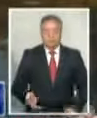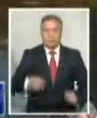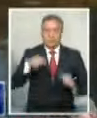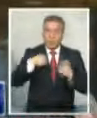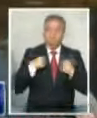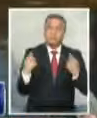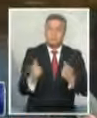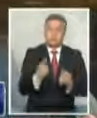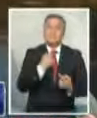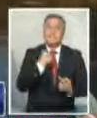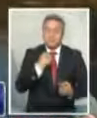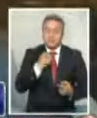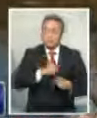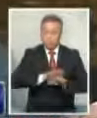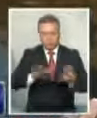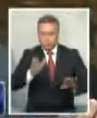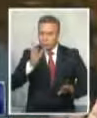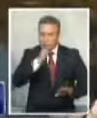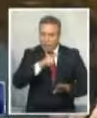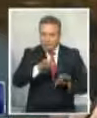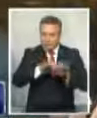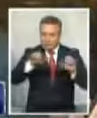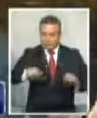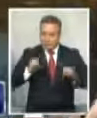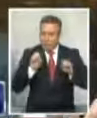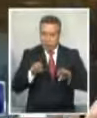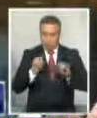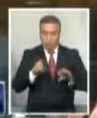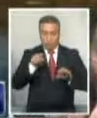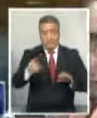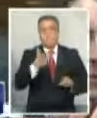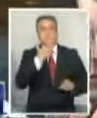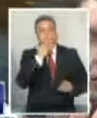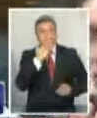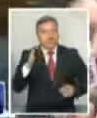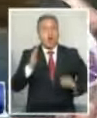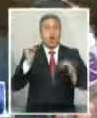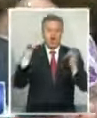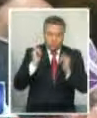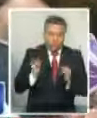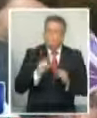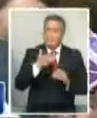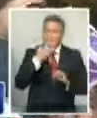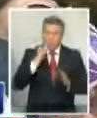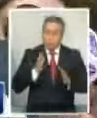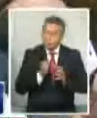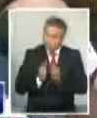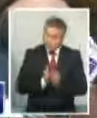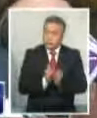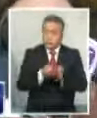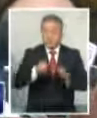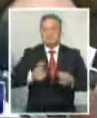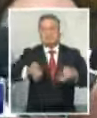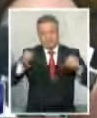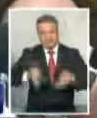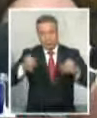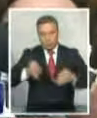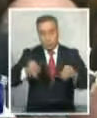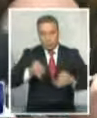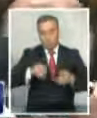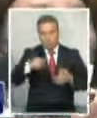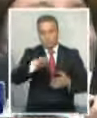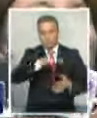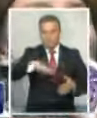es que no exista lucro en el sistema educativo y creemos que la mejor manera, de las formas mejores viables, es asegurando que los inmuebles son dueños de